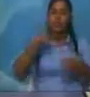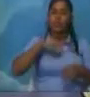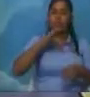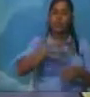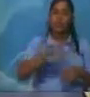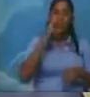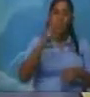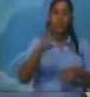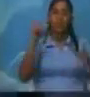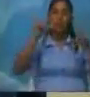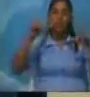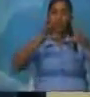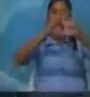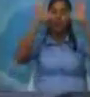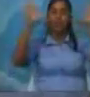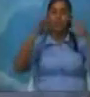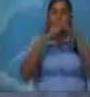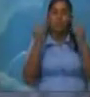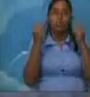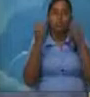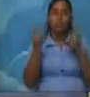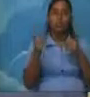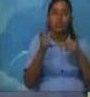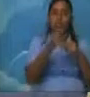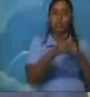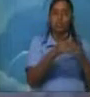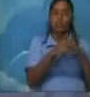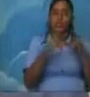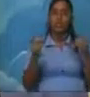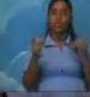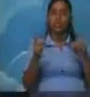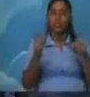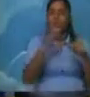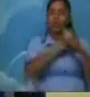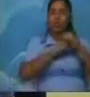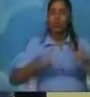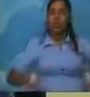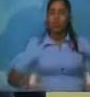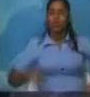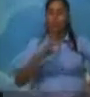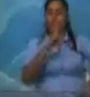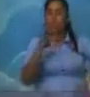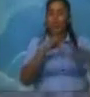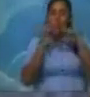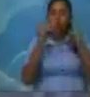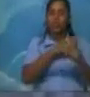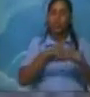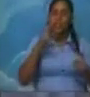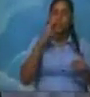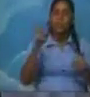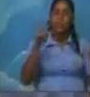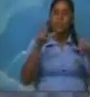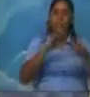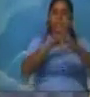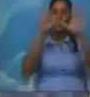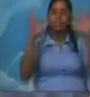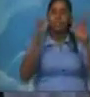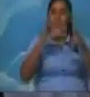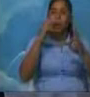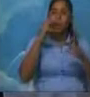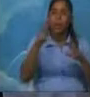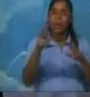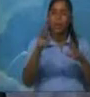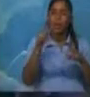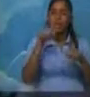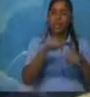por televisión Sí sí la mayoría Ahorita tenemos sintonía total en guanare Todos quieren ver matutino no quieren ver cuando oí V la her mano puerta